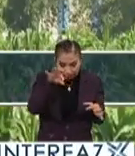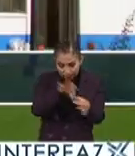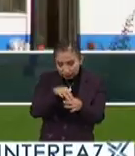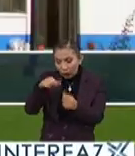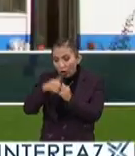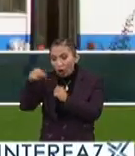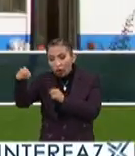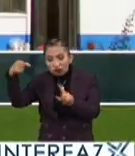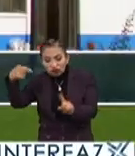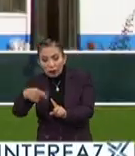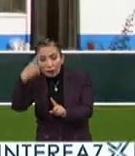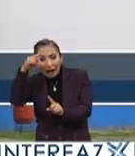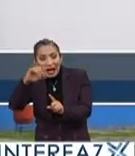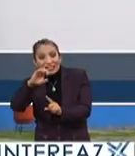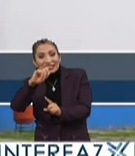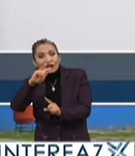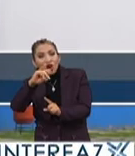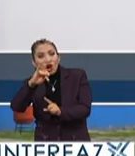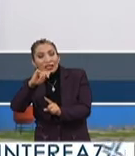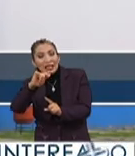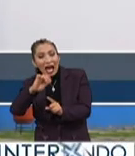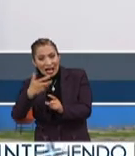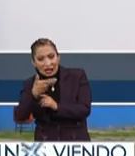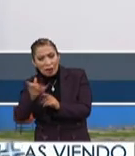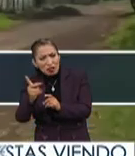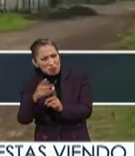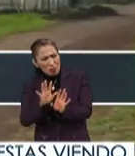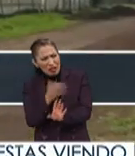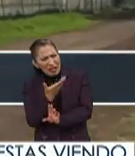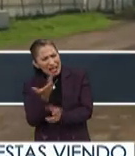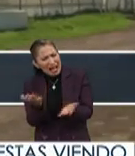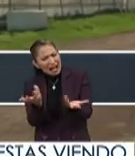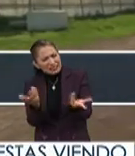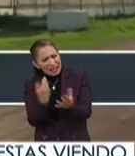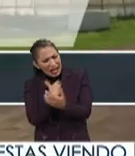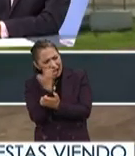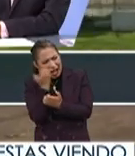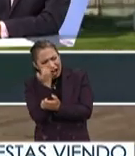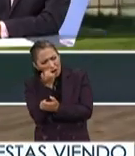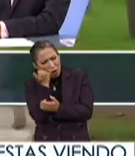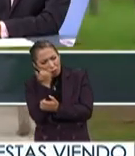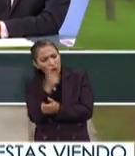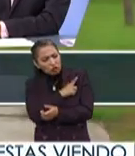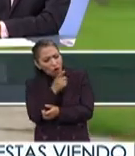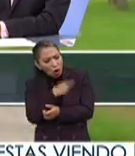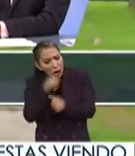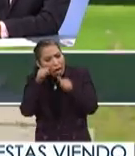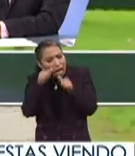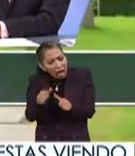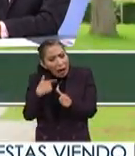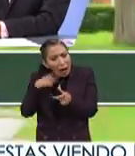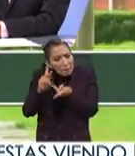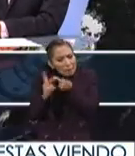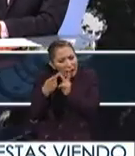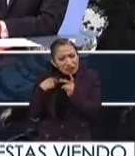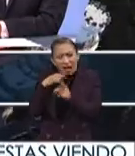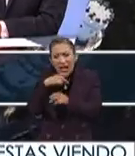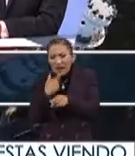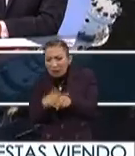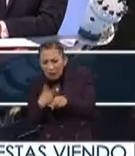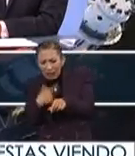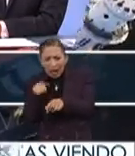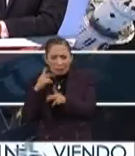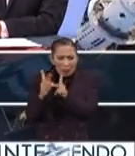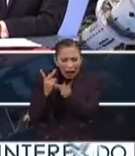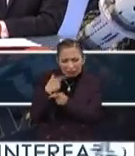muy específica para citología agrícola. Ustedes dirían, bueno, ¿por qué formar a un estudiante que solamente atienda las plagas, las